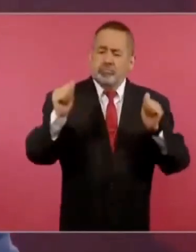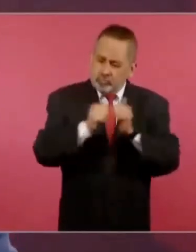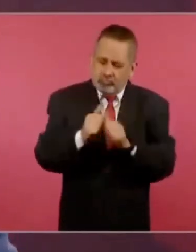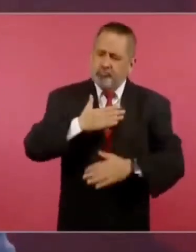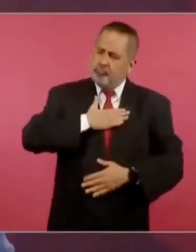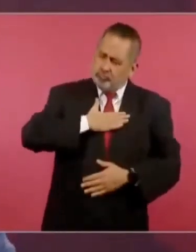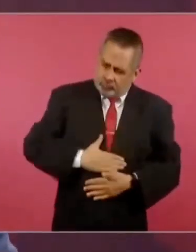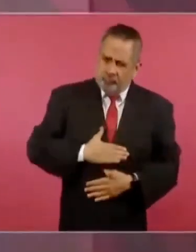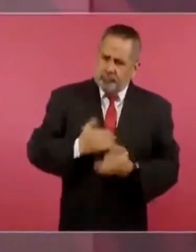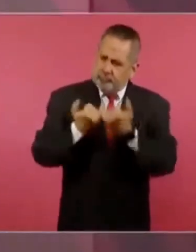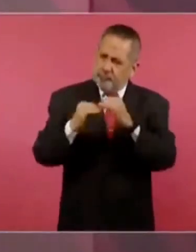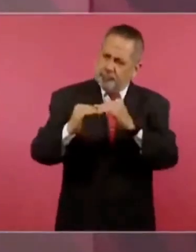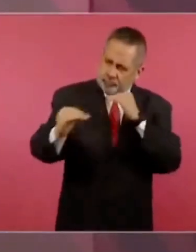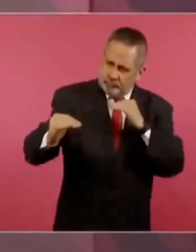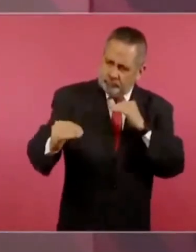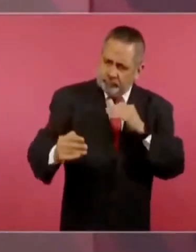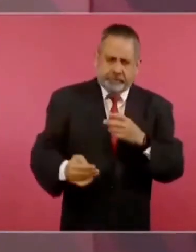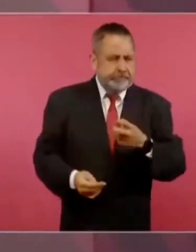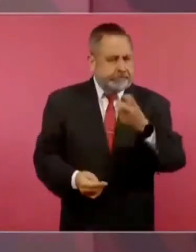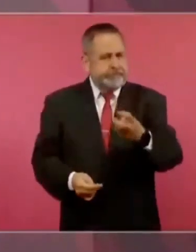Entonces,